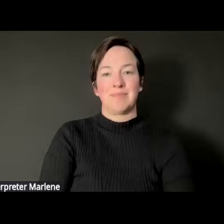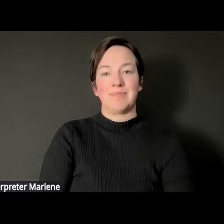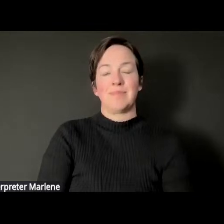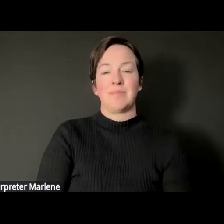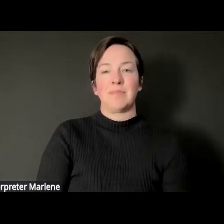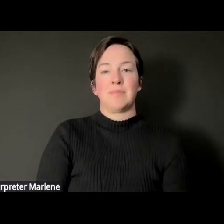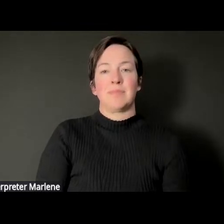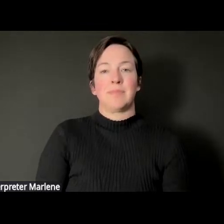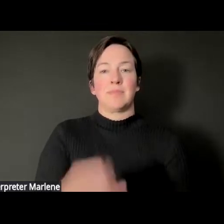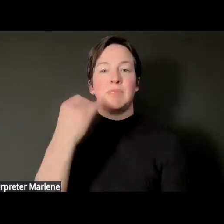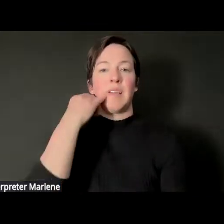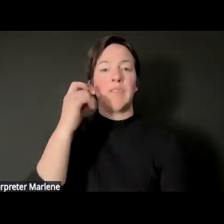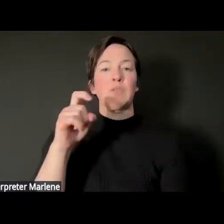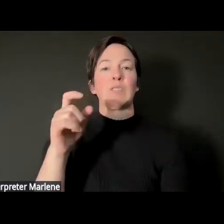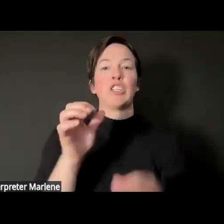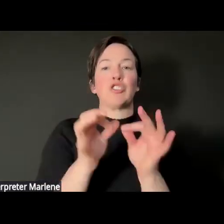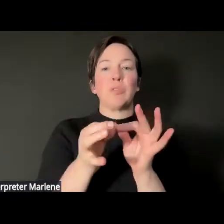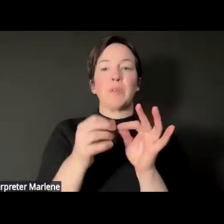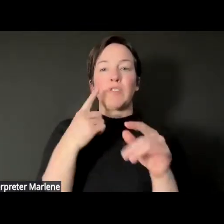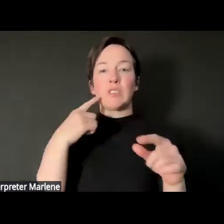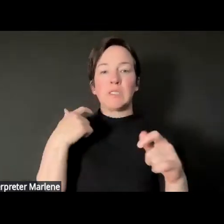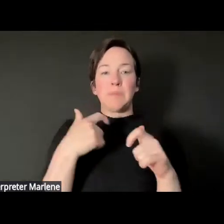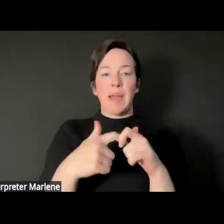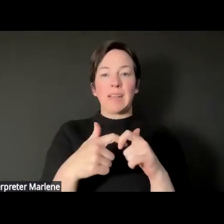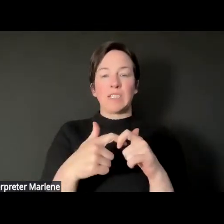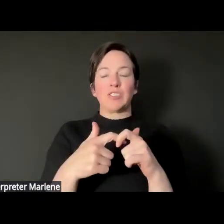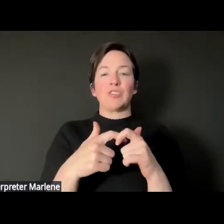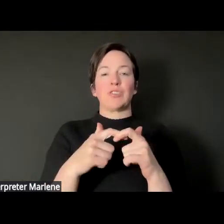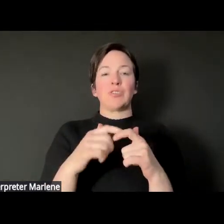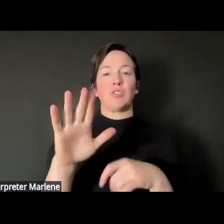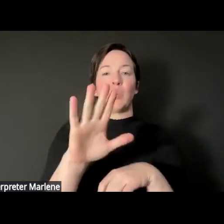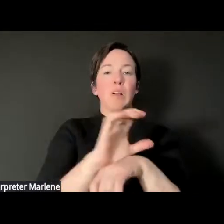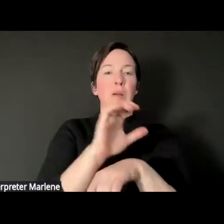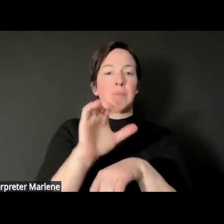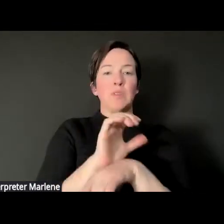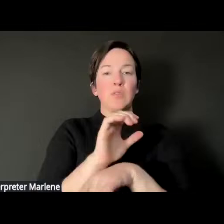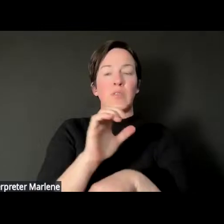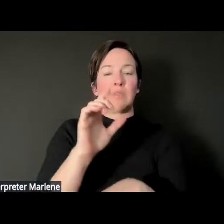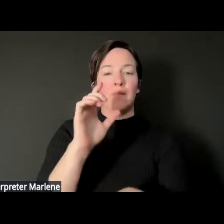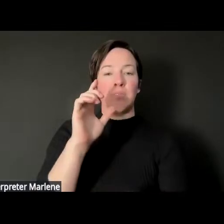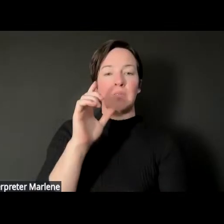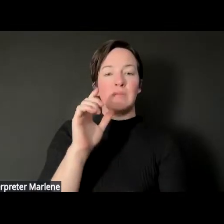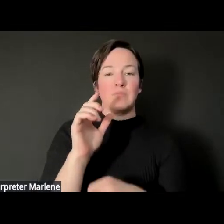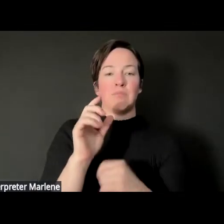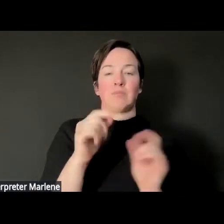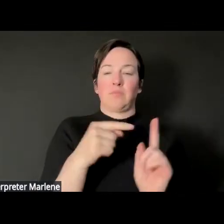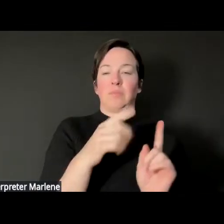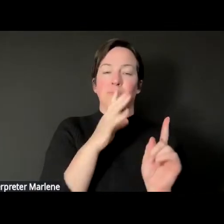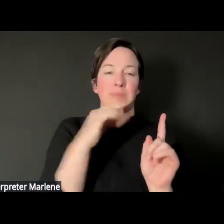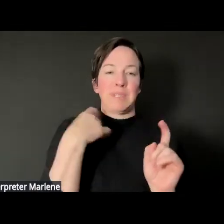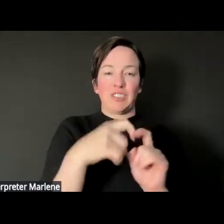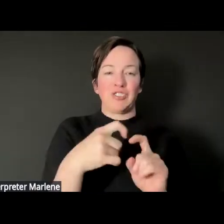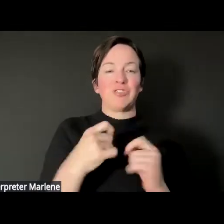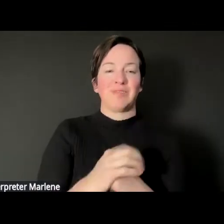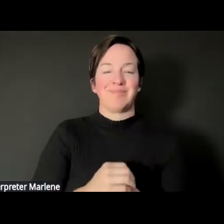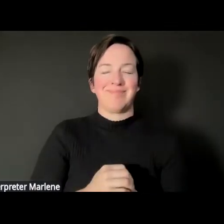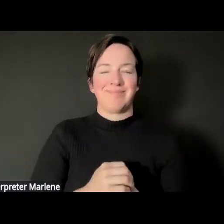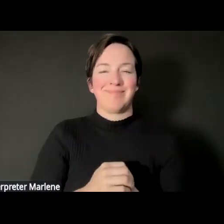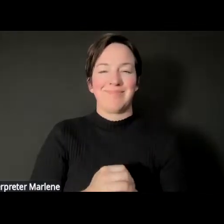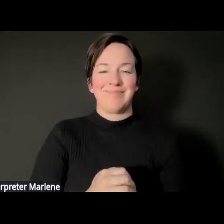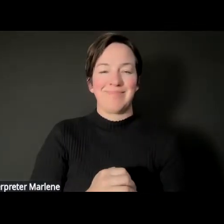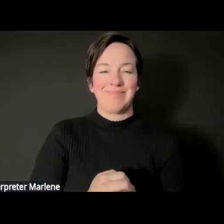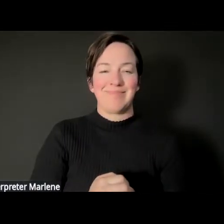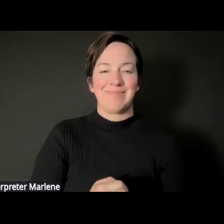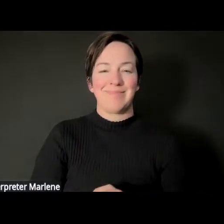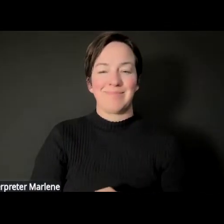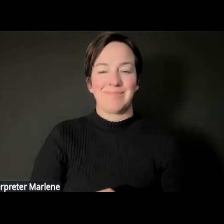Si necesita interpretación en español y está en su computadora portátil o de escritorio, ubique el icono con forma de